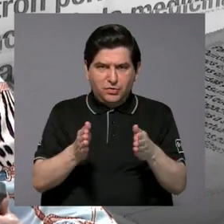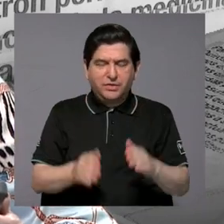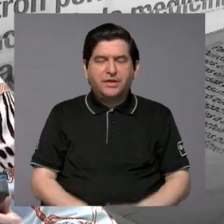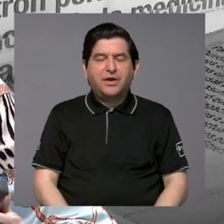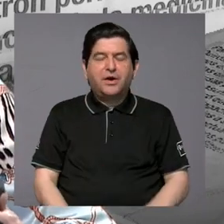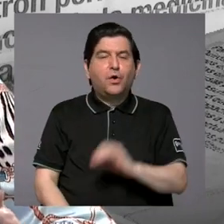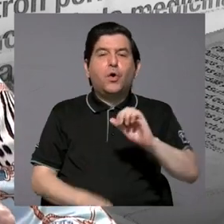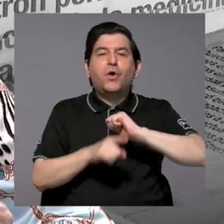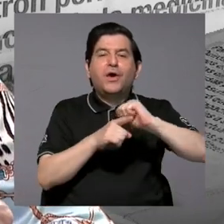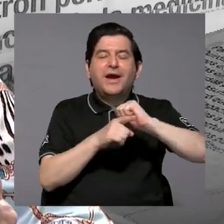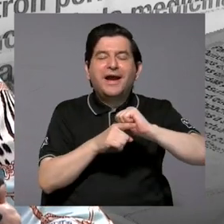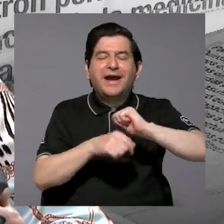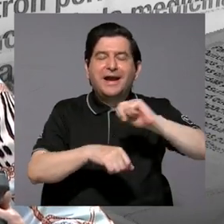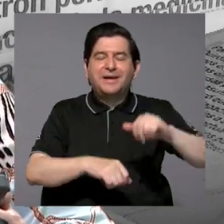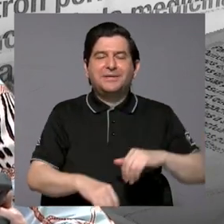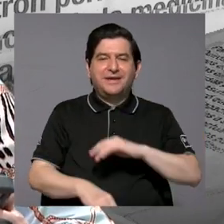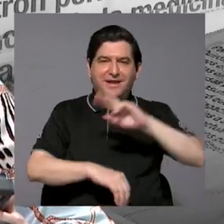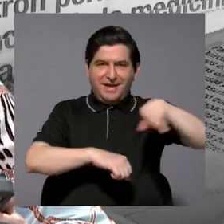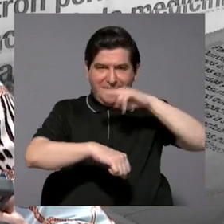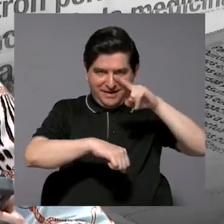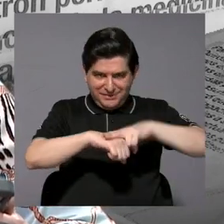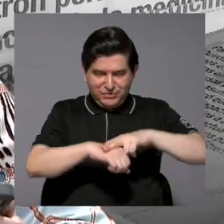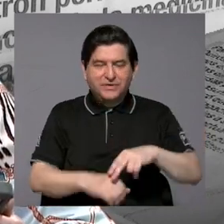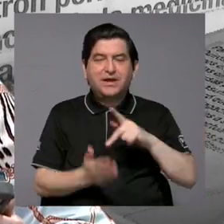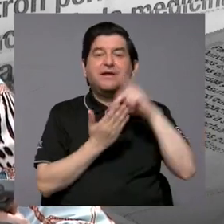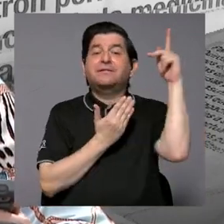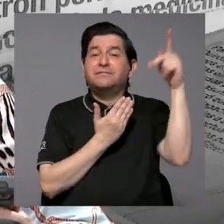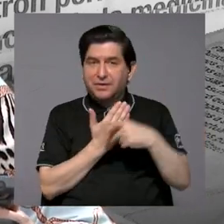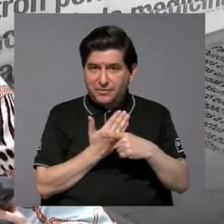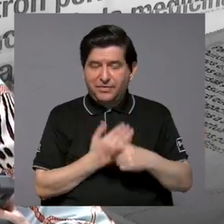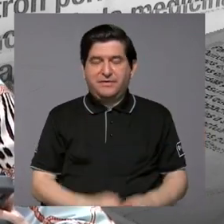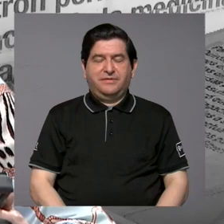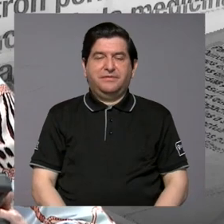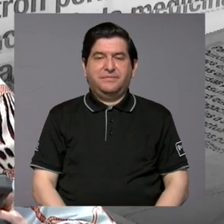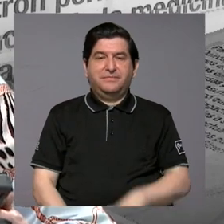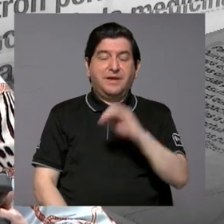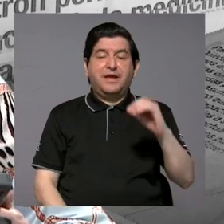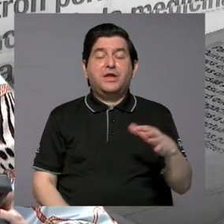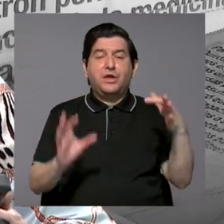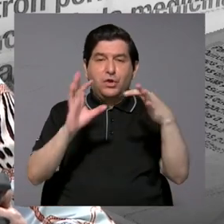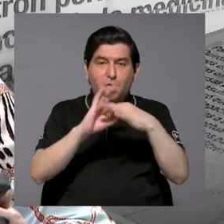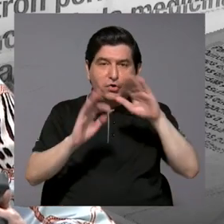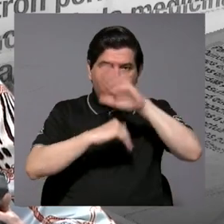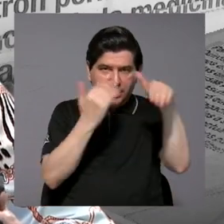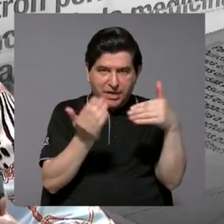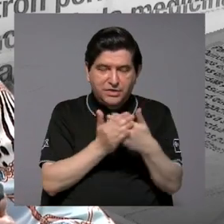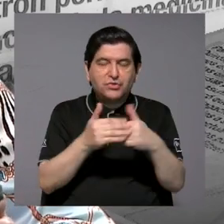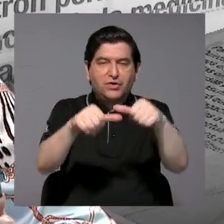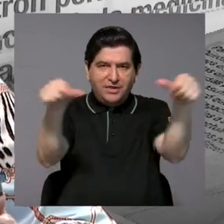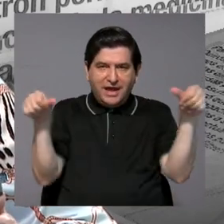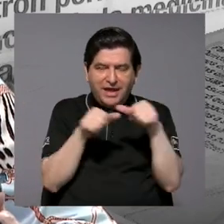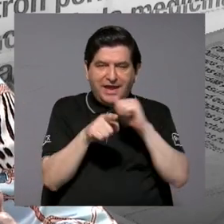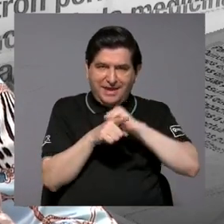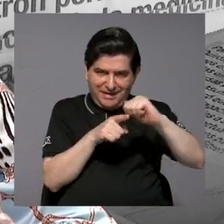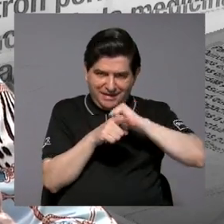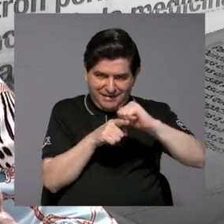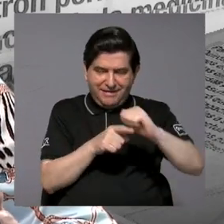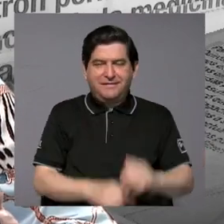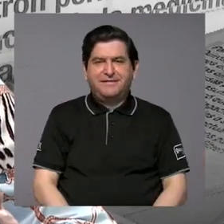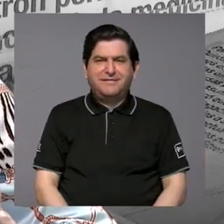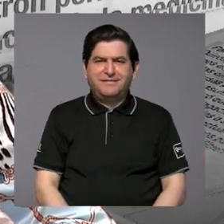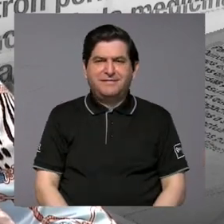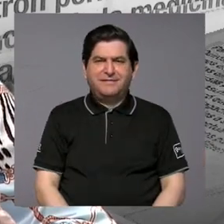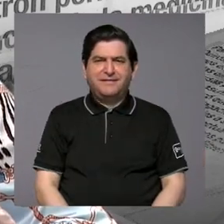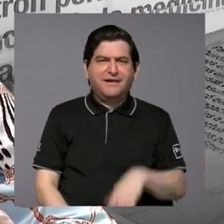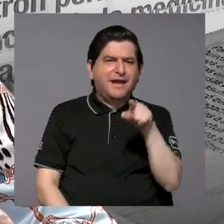capacitadora Nacional del programa y coordinadora de de todo lo que es capacitación y En qué